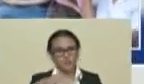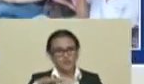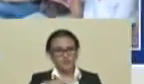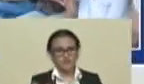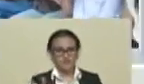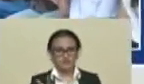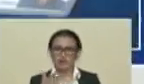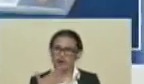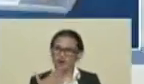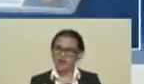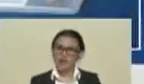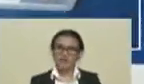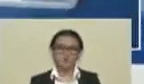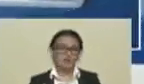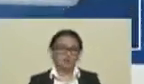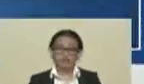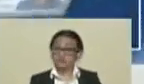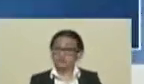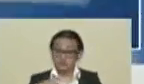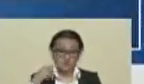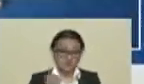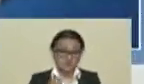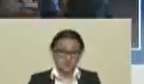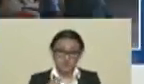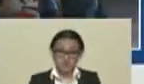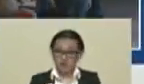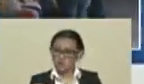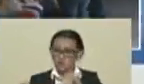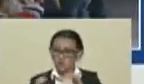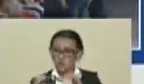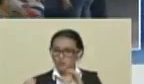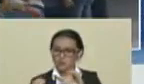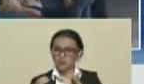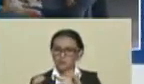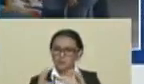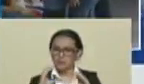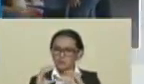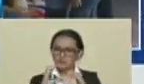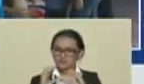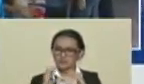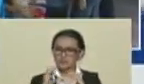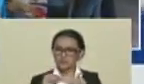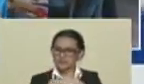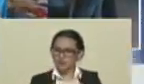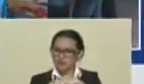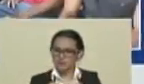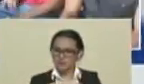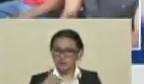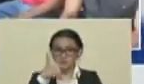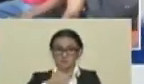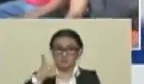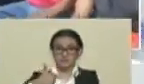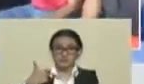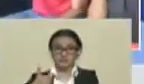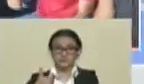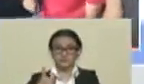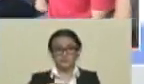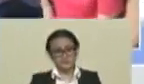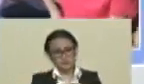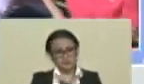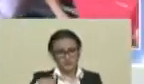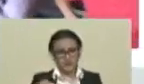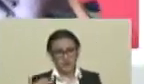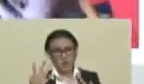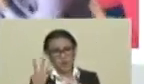seguir desde nuestro puesto de comando en comunicación permanente con los jefes de calle, jefes de comunidad. Le hablo a ustedes, a la